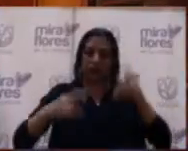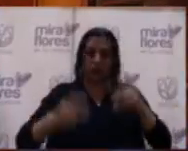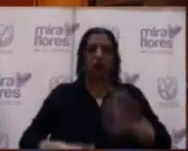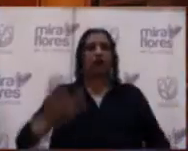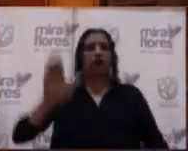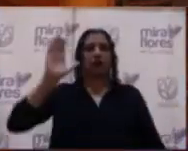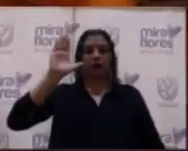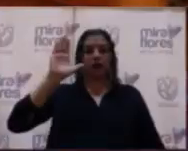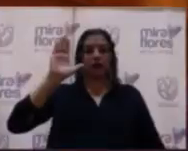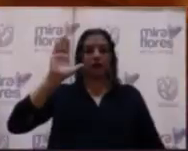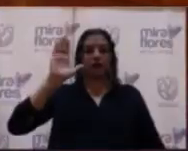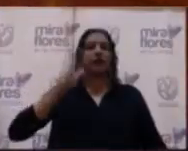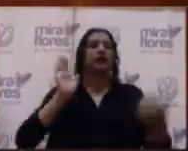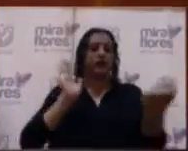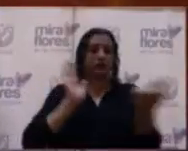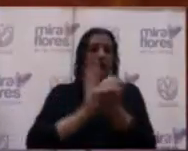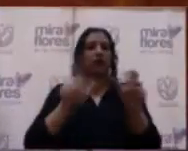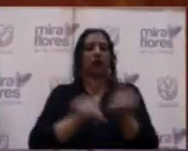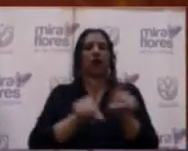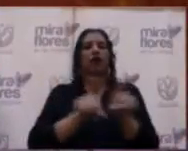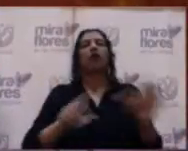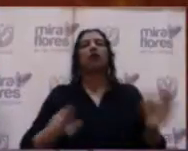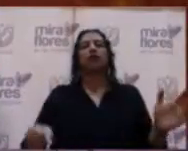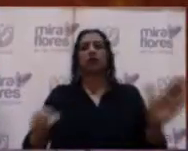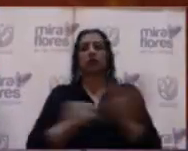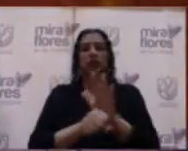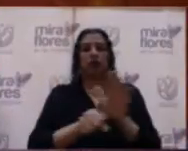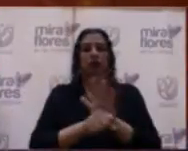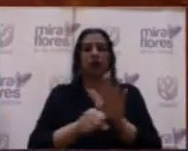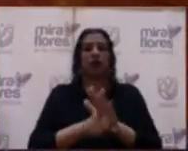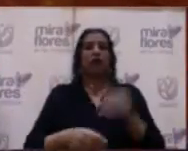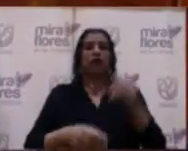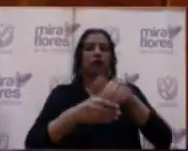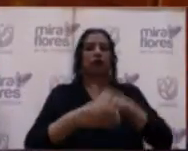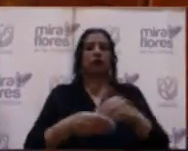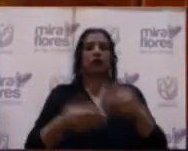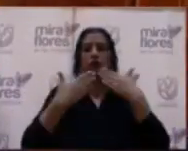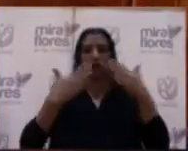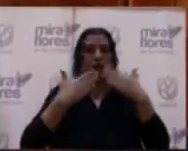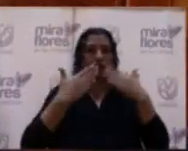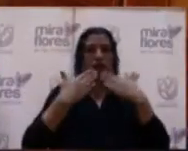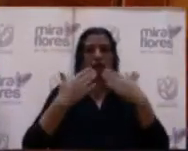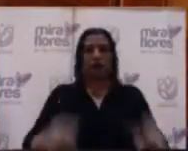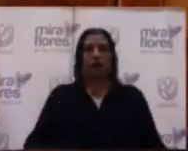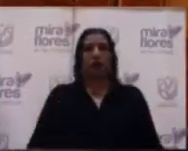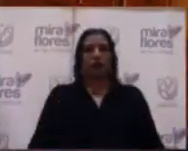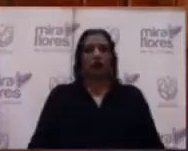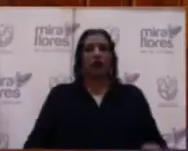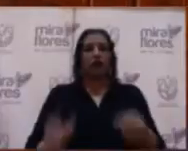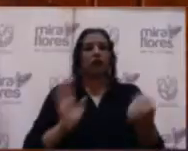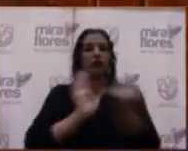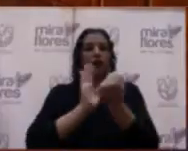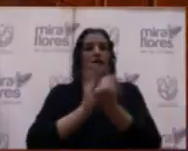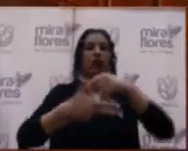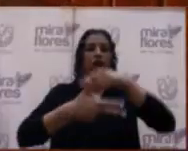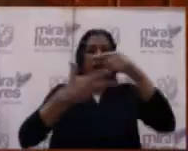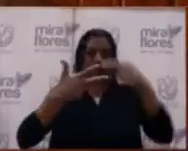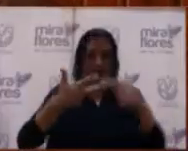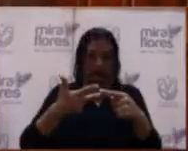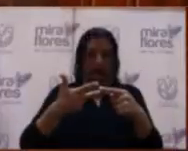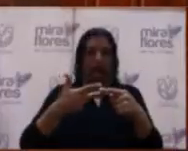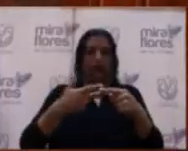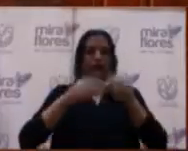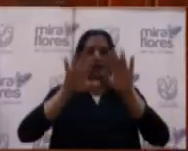señal de conformidad, se aprueba de igual manera también por unanimidad de votos. Muchas gracias. Hemos aprobado las tres actas que